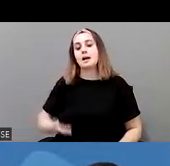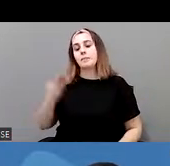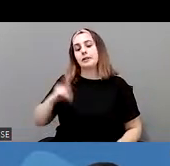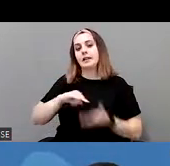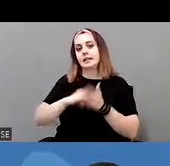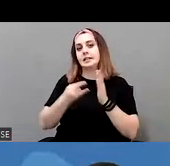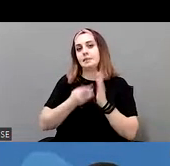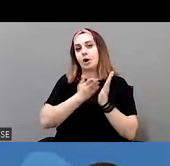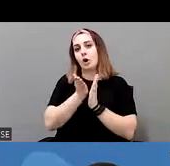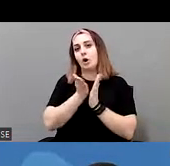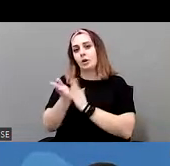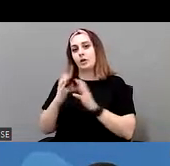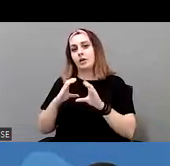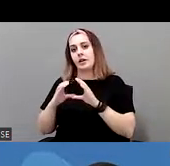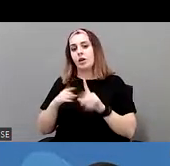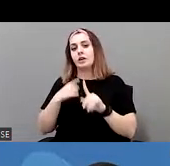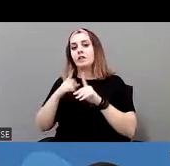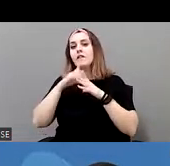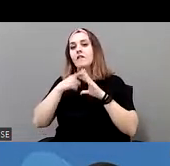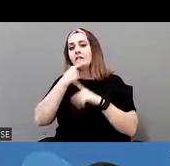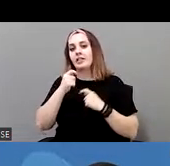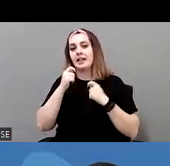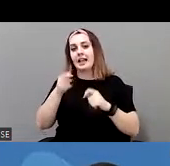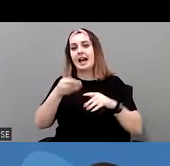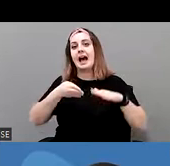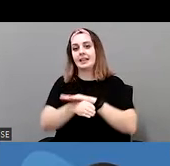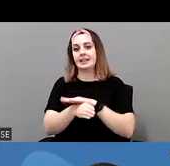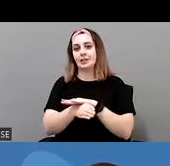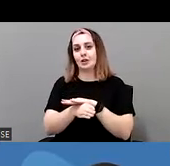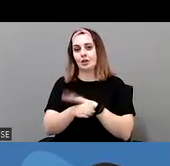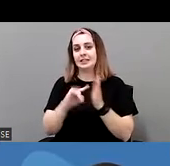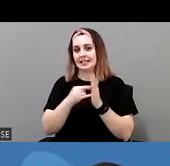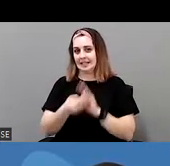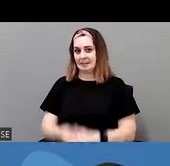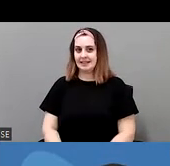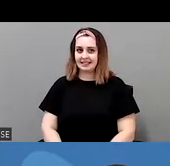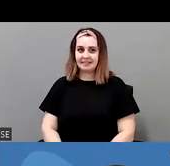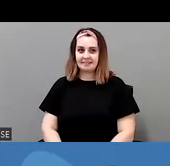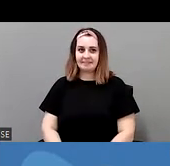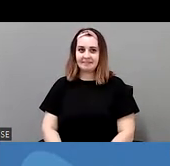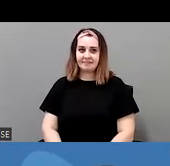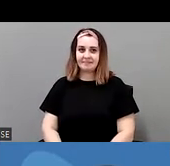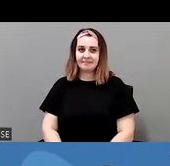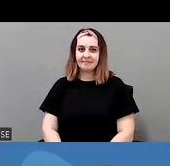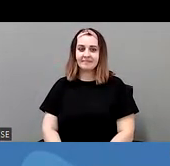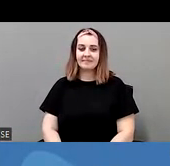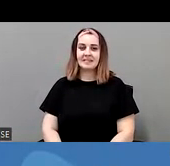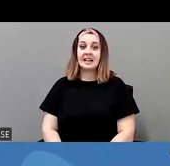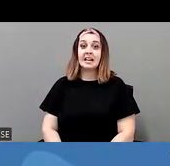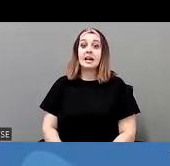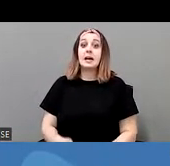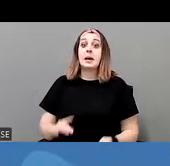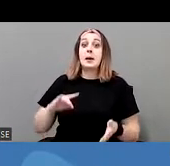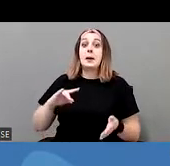sistemas de comunicación y facilitar el acceso a estos sistemas. Como metodología para poder llevar a